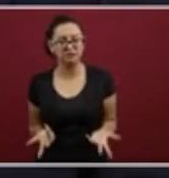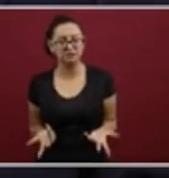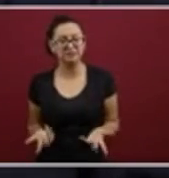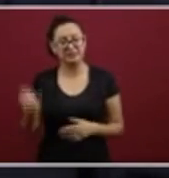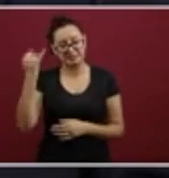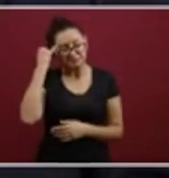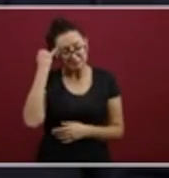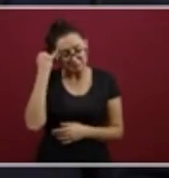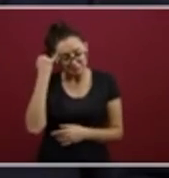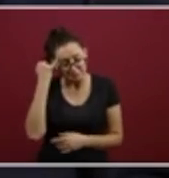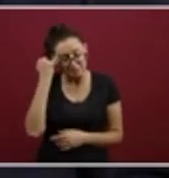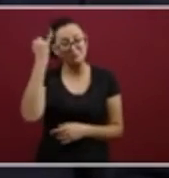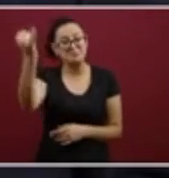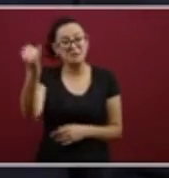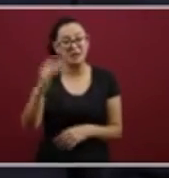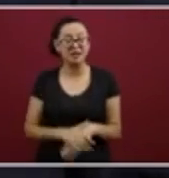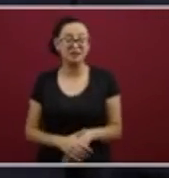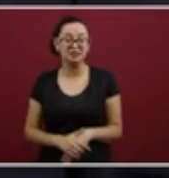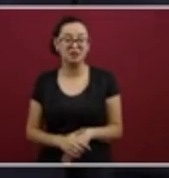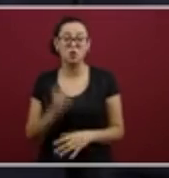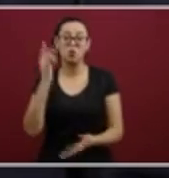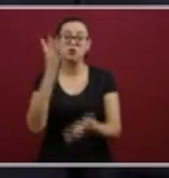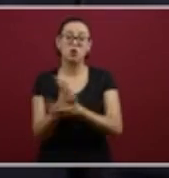Imagínense nada más el mantenimiento del avión.